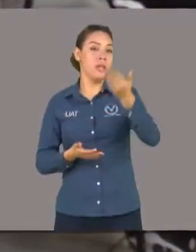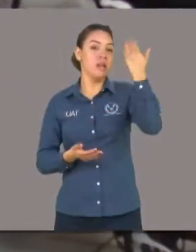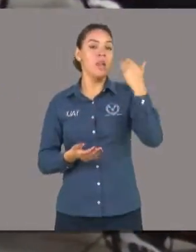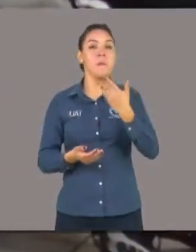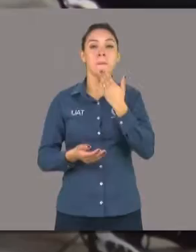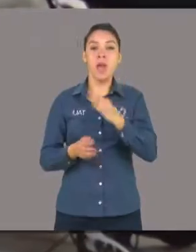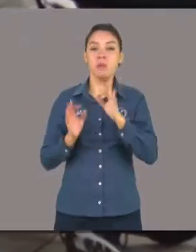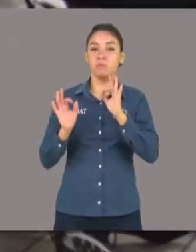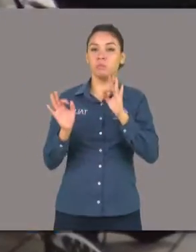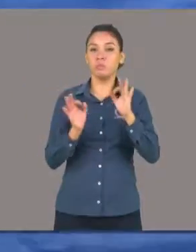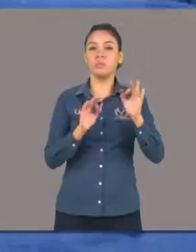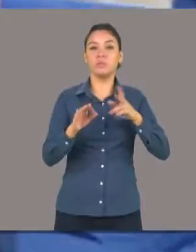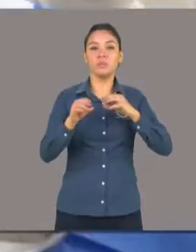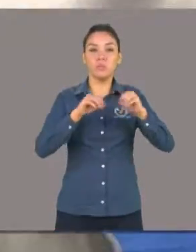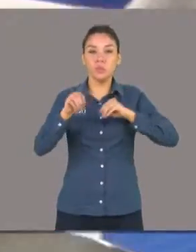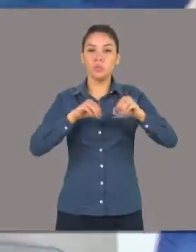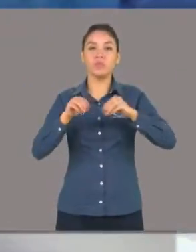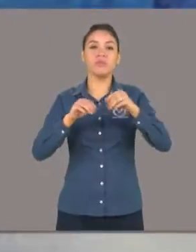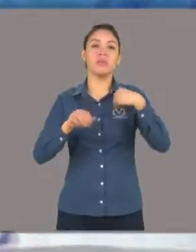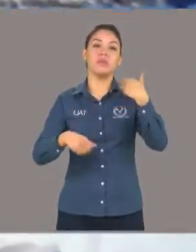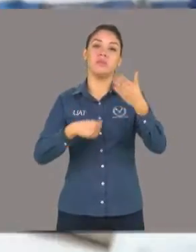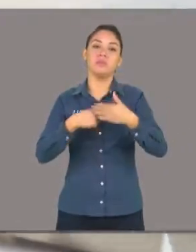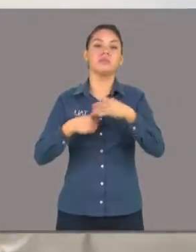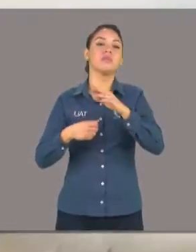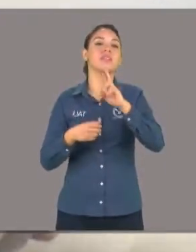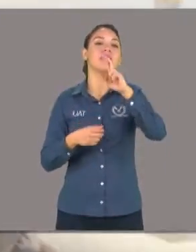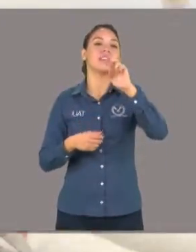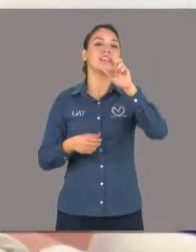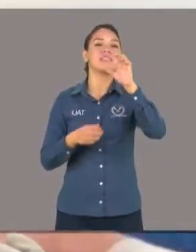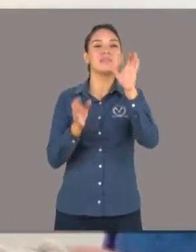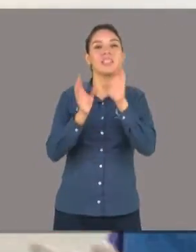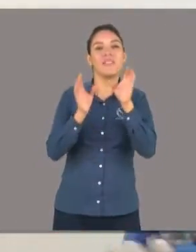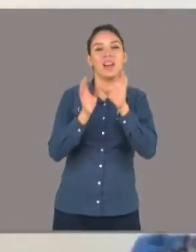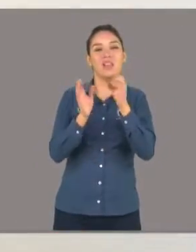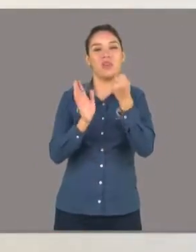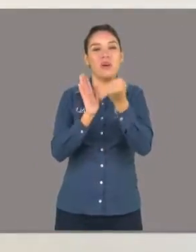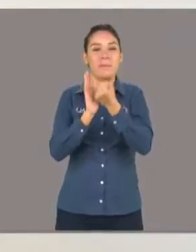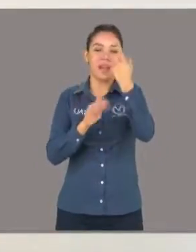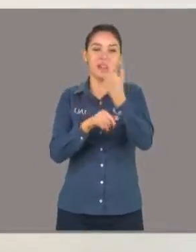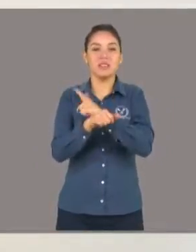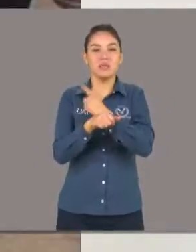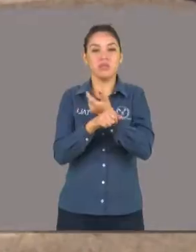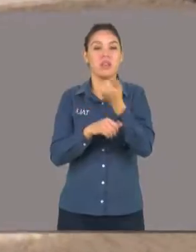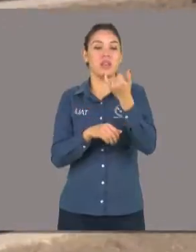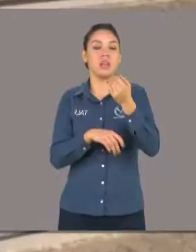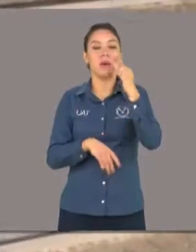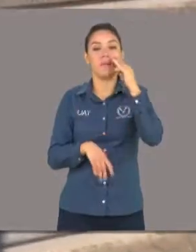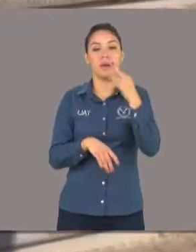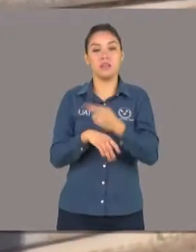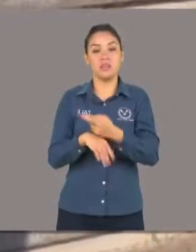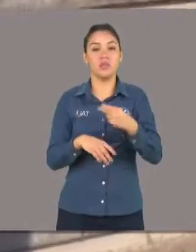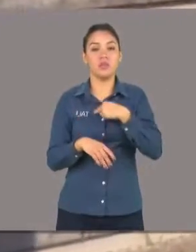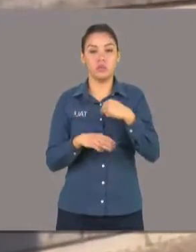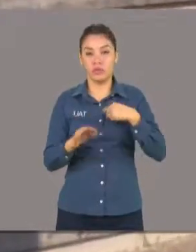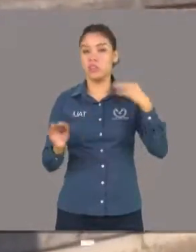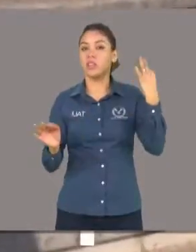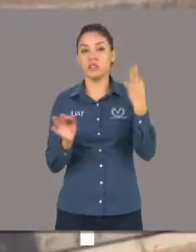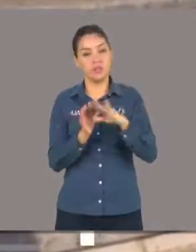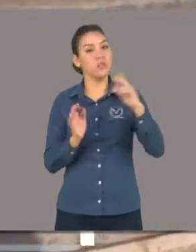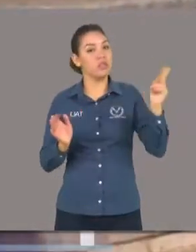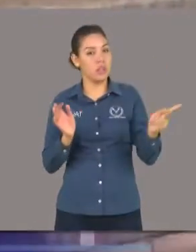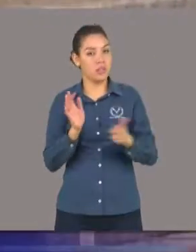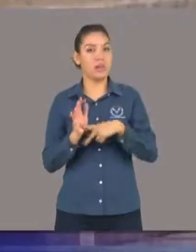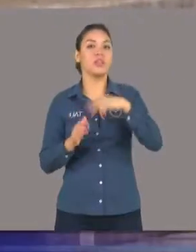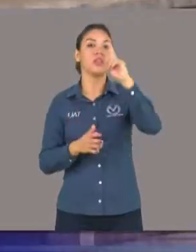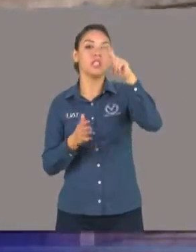en materia de calidad académica y destacó la recertificación de los programas de licenciatura y de maestría. Sobre todo la recertificación de